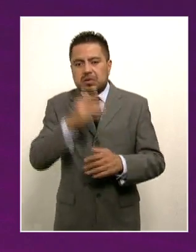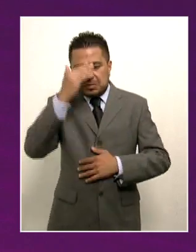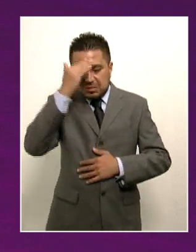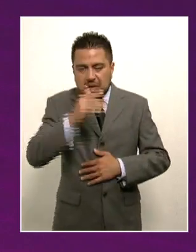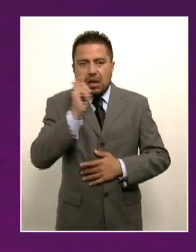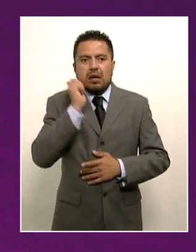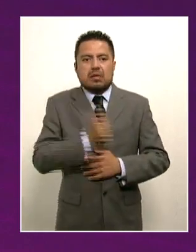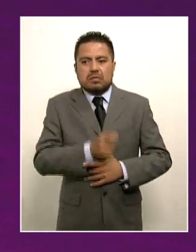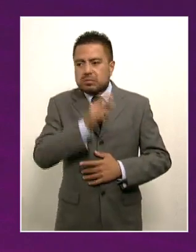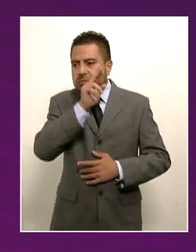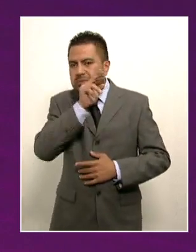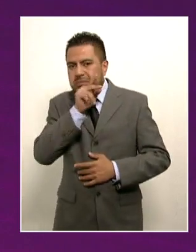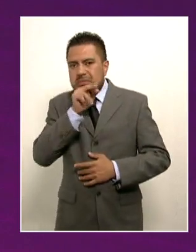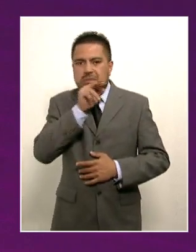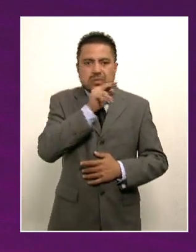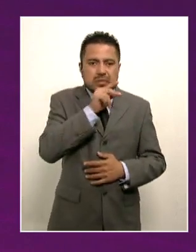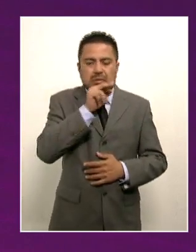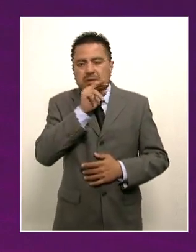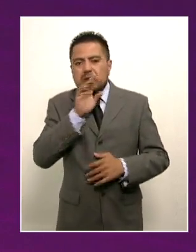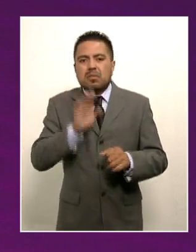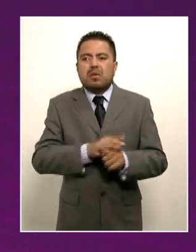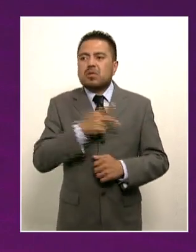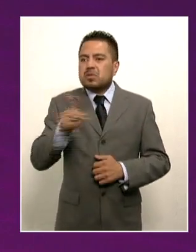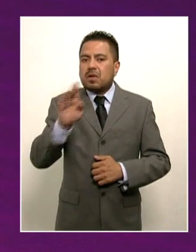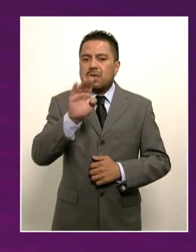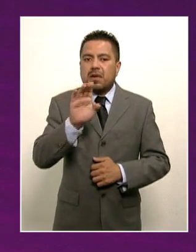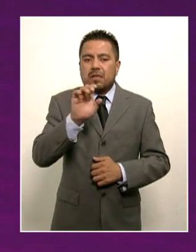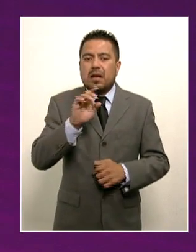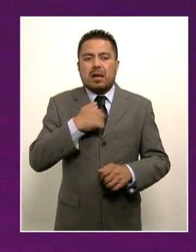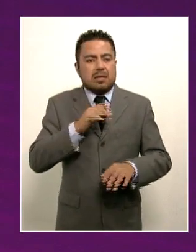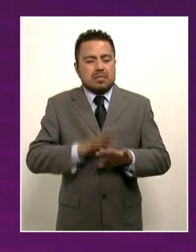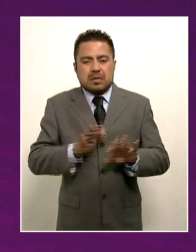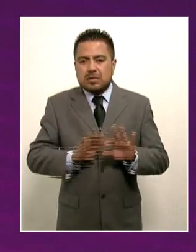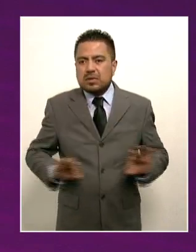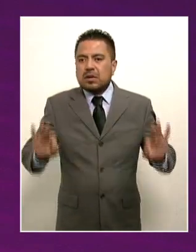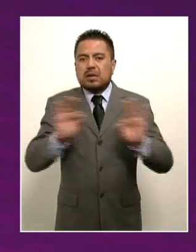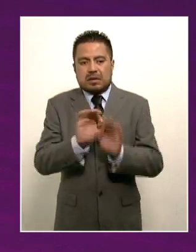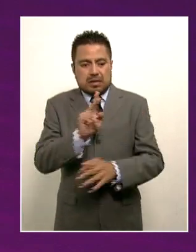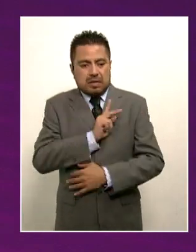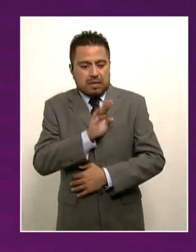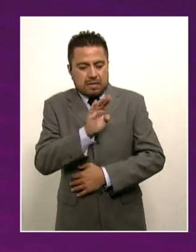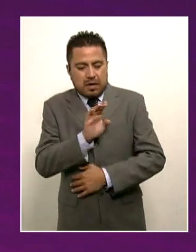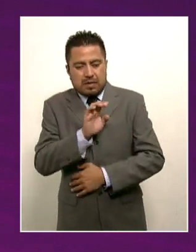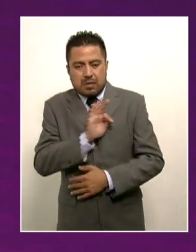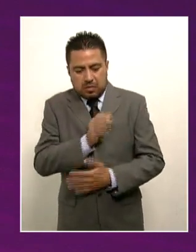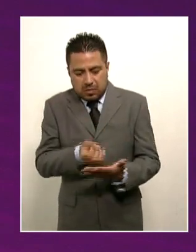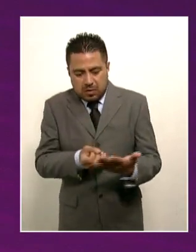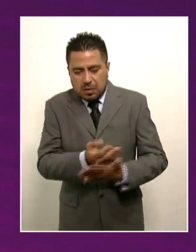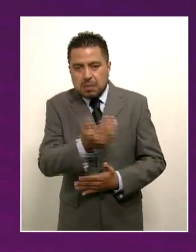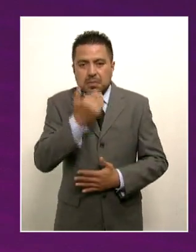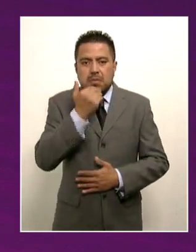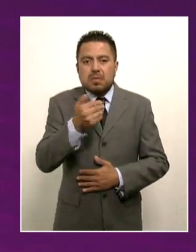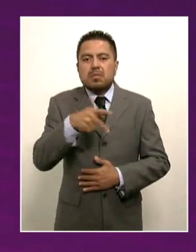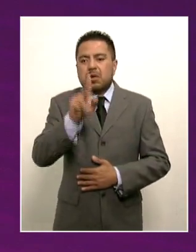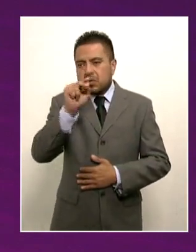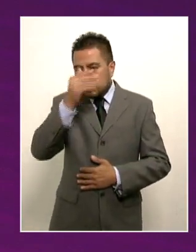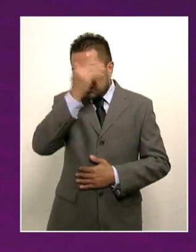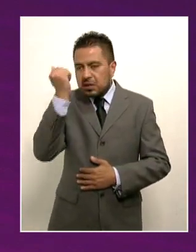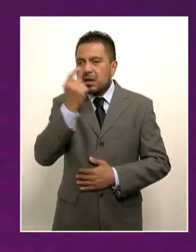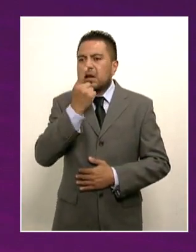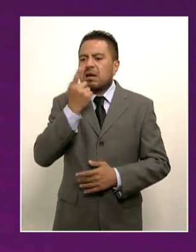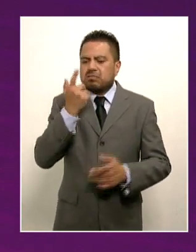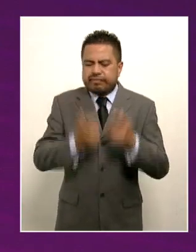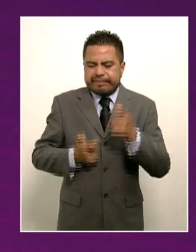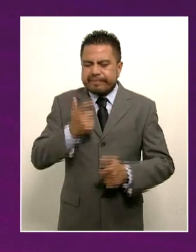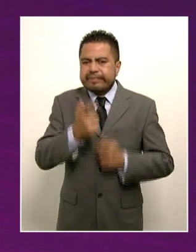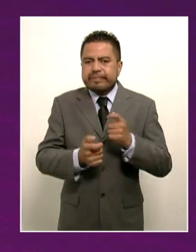saber, preocupada por mi bebé, porque pues lo que más me importaba era tener a mi bebé, que mi bebé pudiera nacer, pero no sabía lo que me estaban administrando